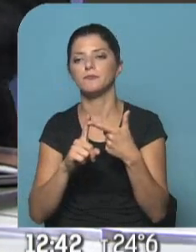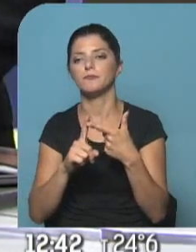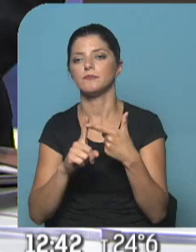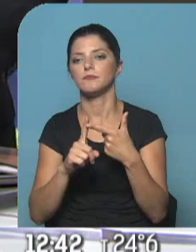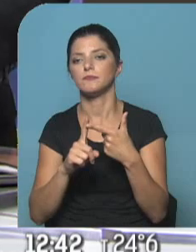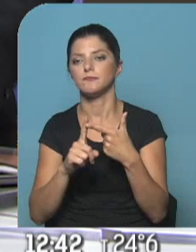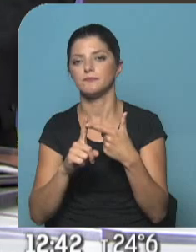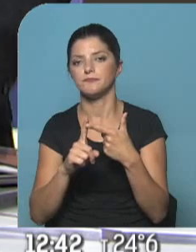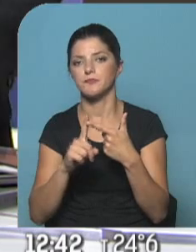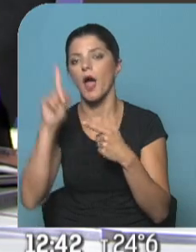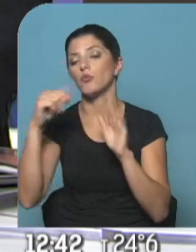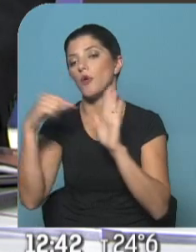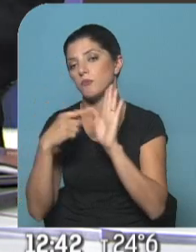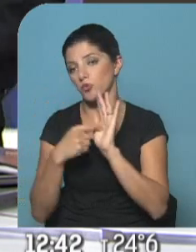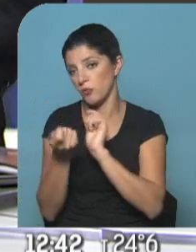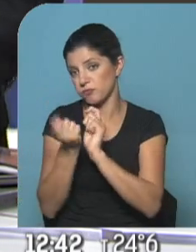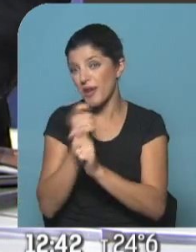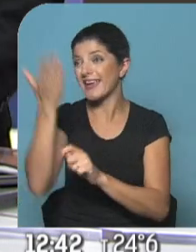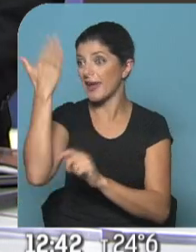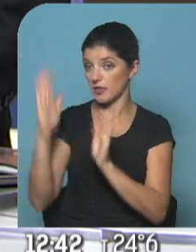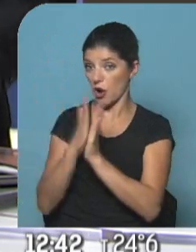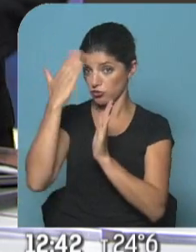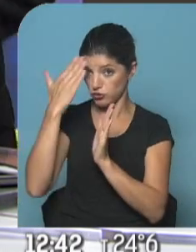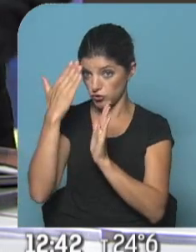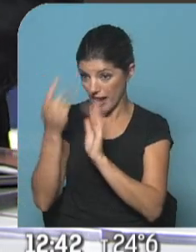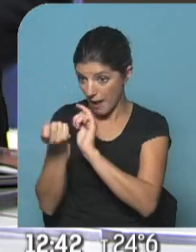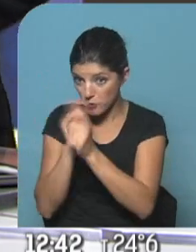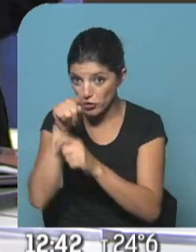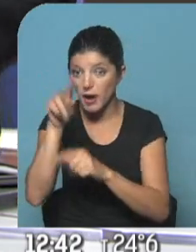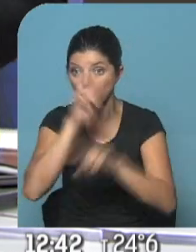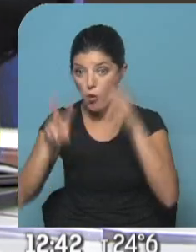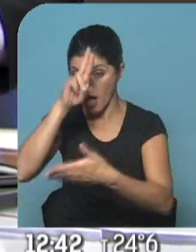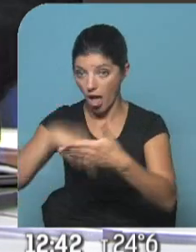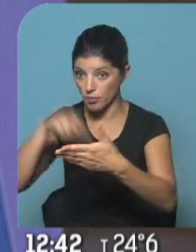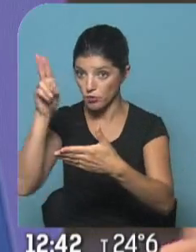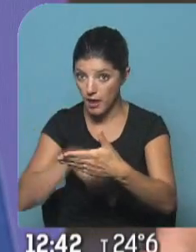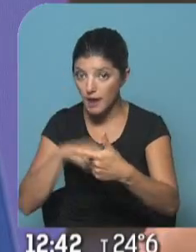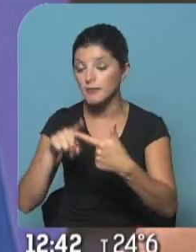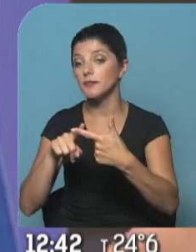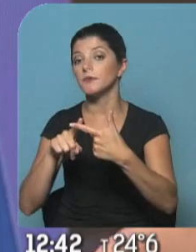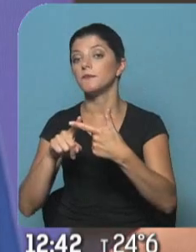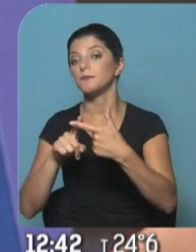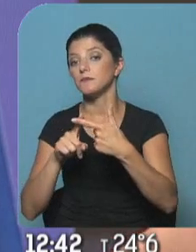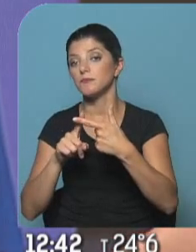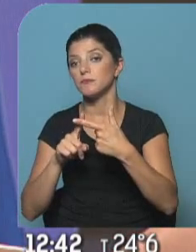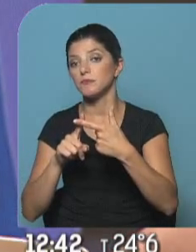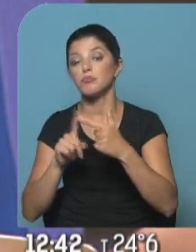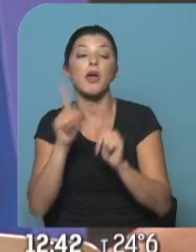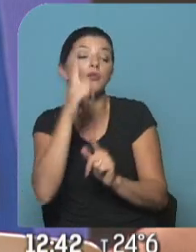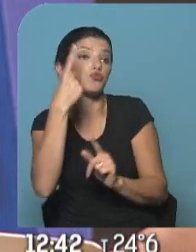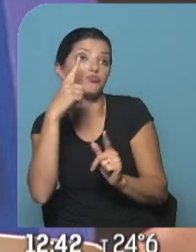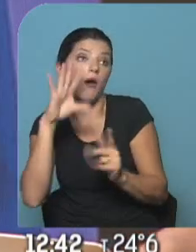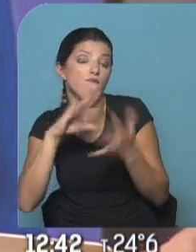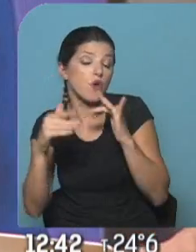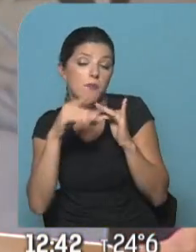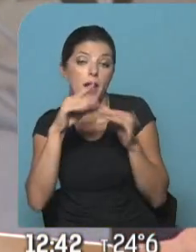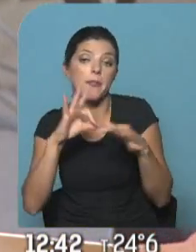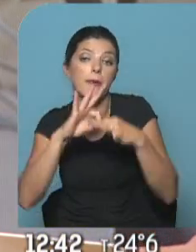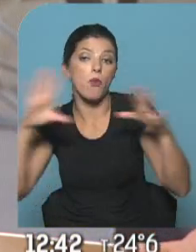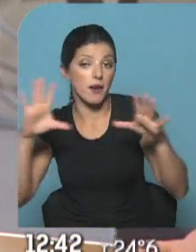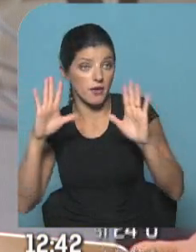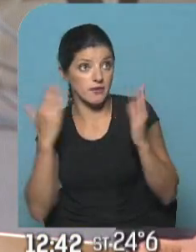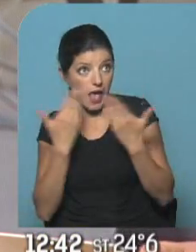determinadas reformas que se habían hecho en la Constitución y demás, pueden aparecer como cuestiones formales de una democracia liberal con la intención